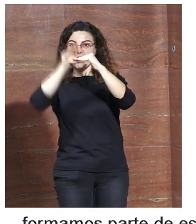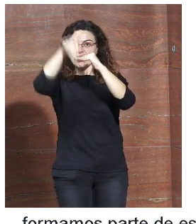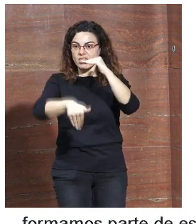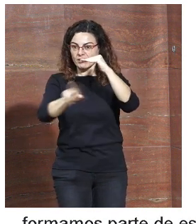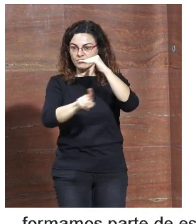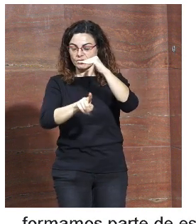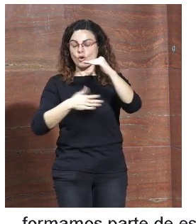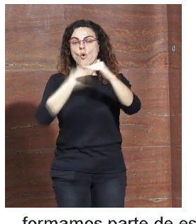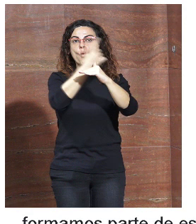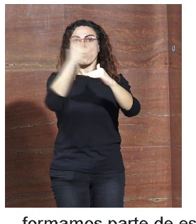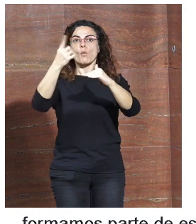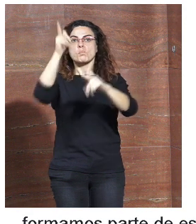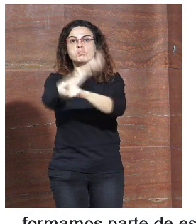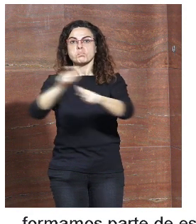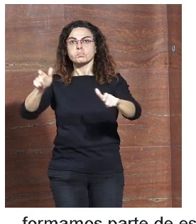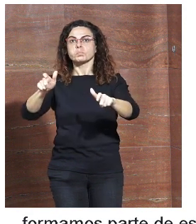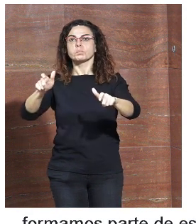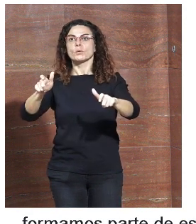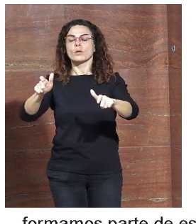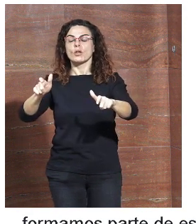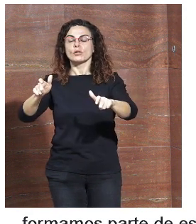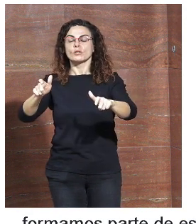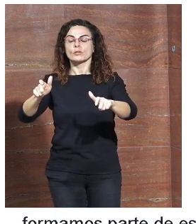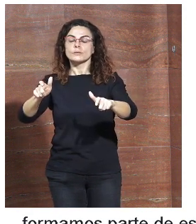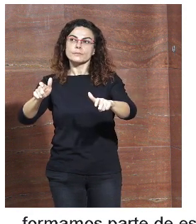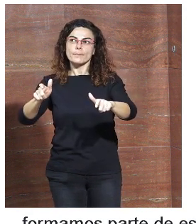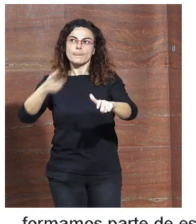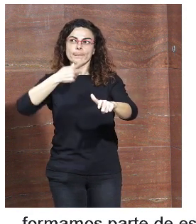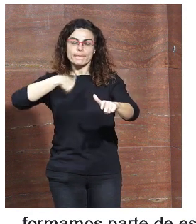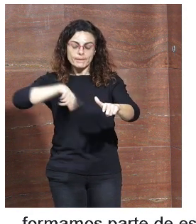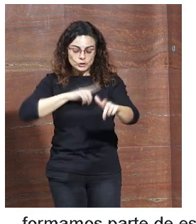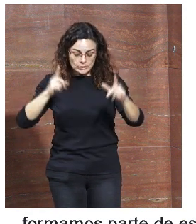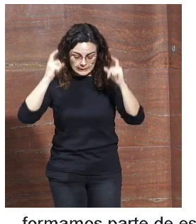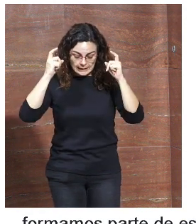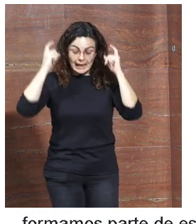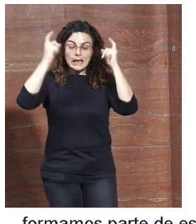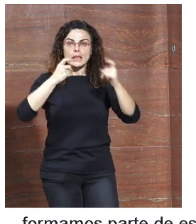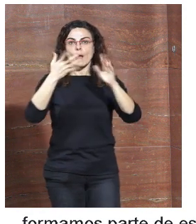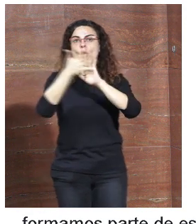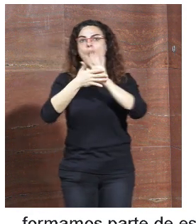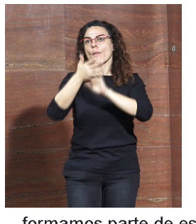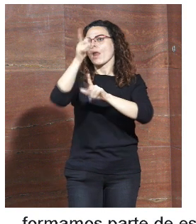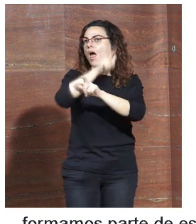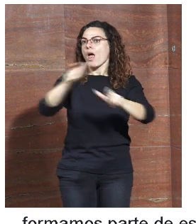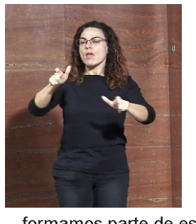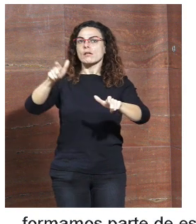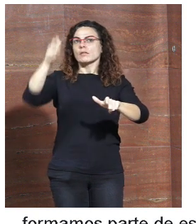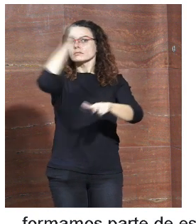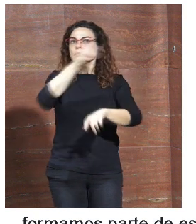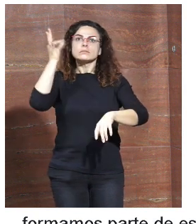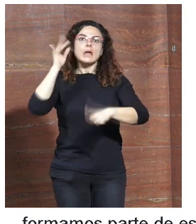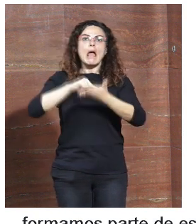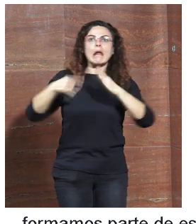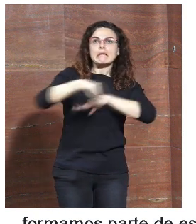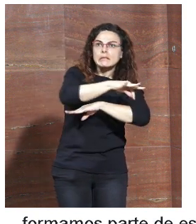la población es lo que es su intento. Y en cambio, lo que nosotros intentamos transmitir a arquitectas, arquitectos, urbanistas y a todo el